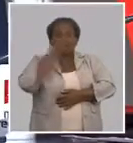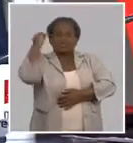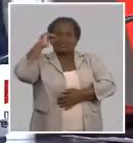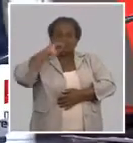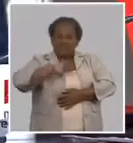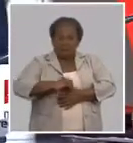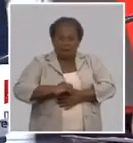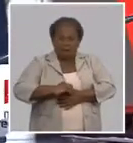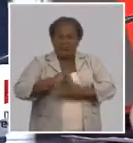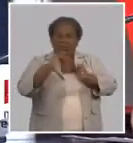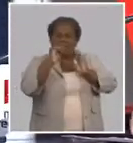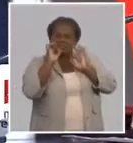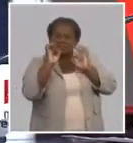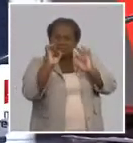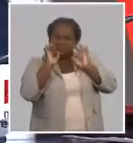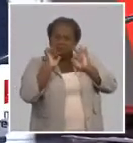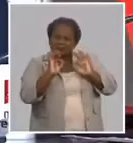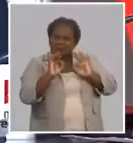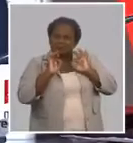detalle